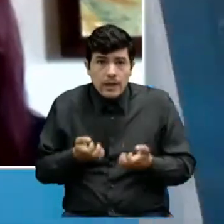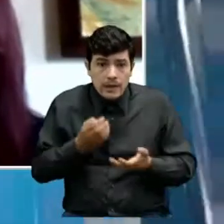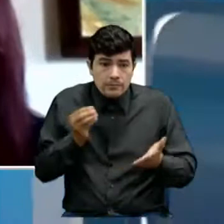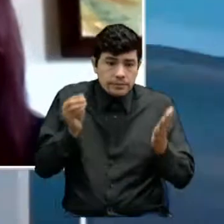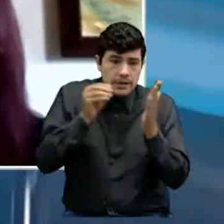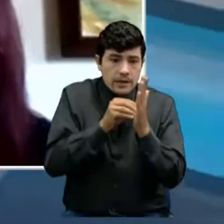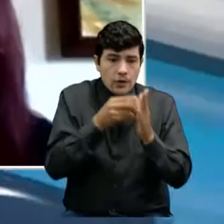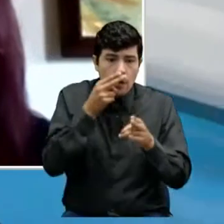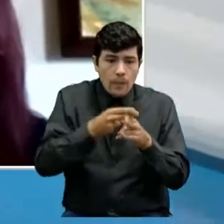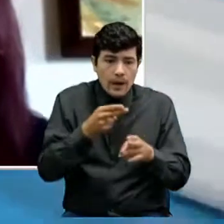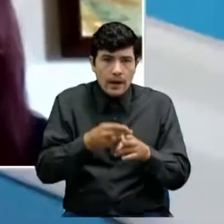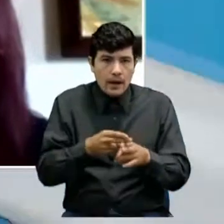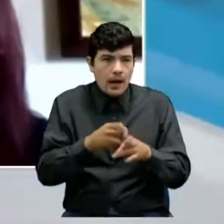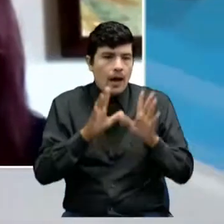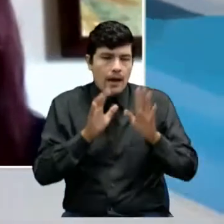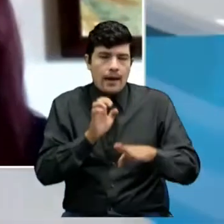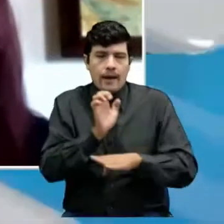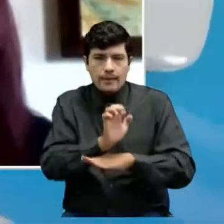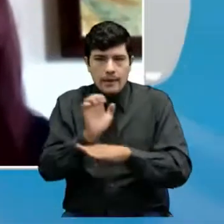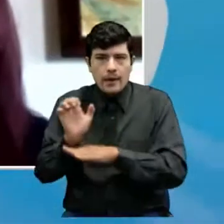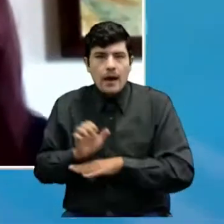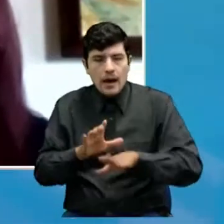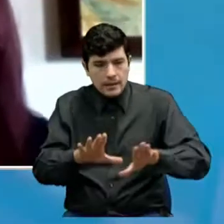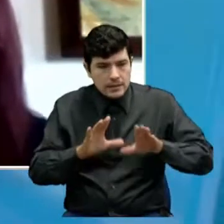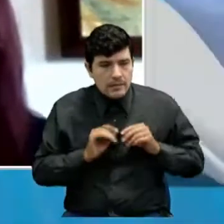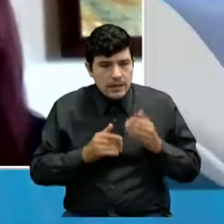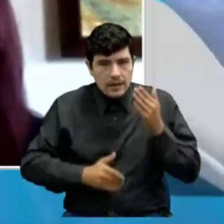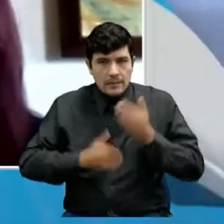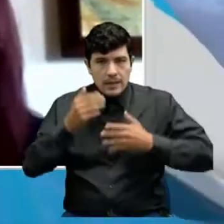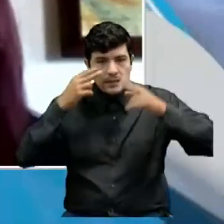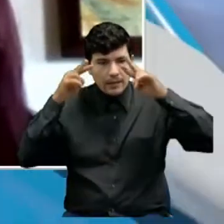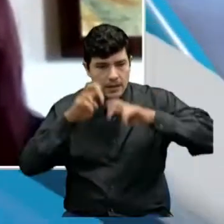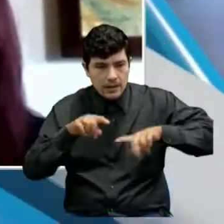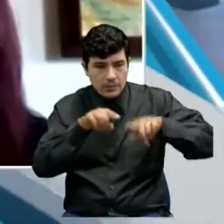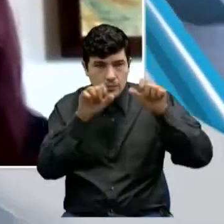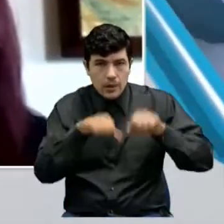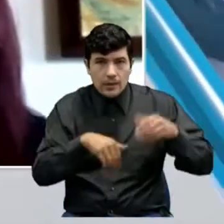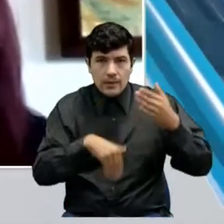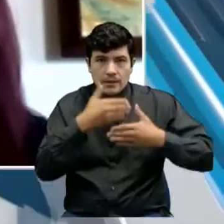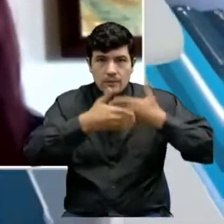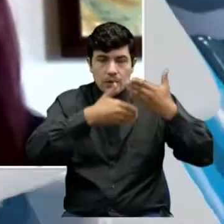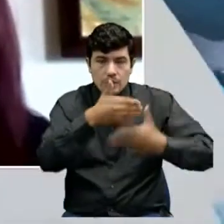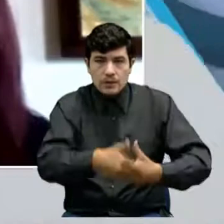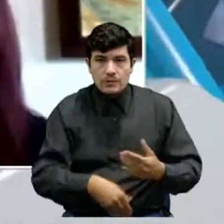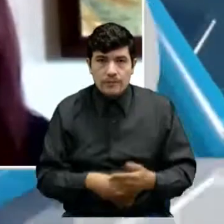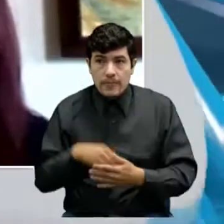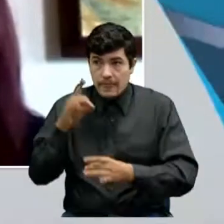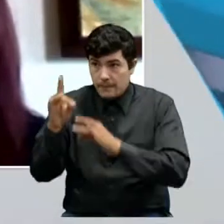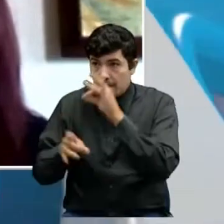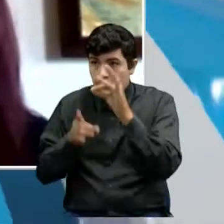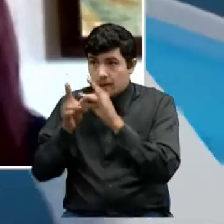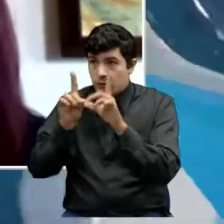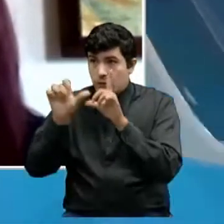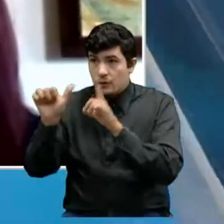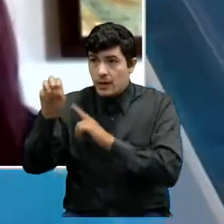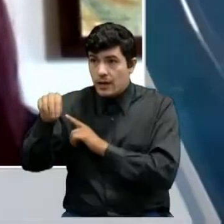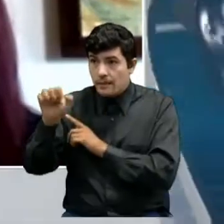están en la obligación de iniciar las investigaciones a que haya lugar. Perfecto, doctora Marta,